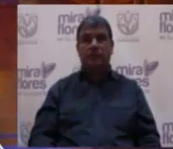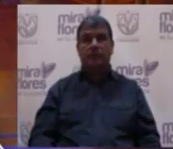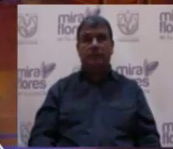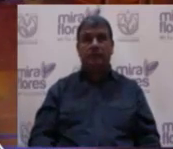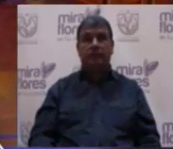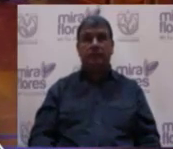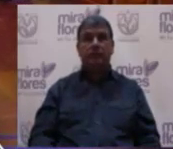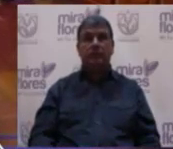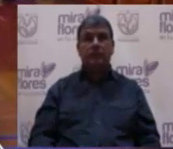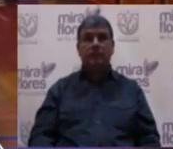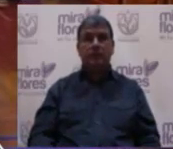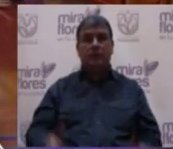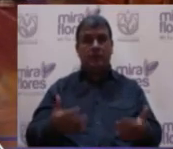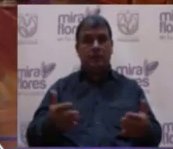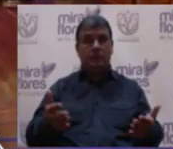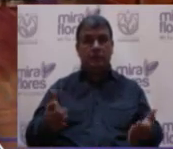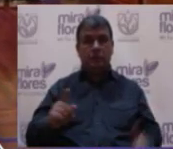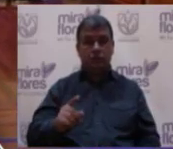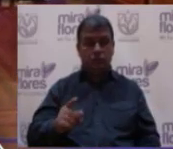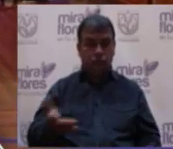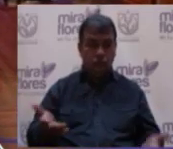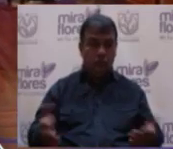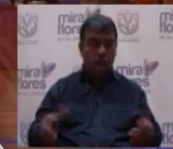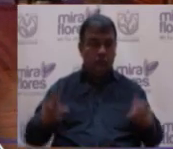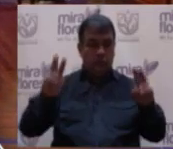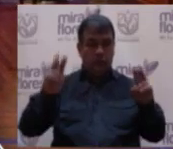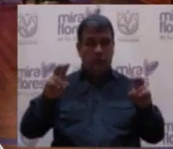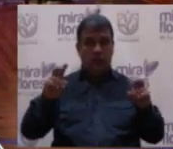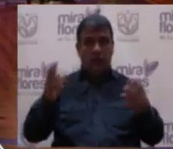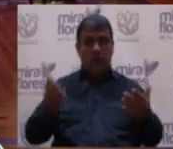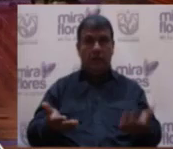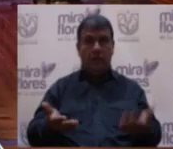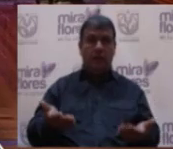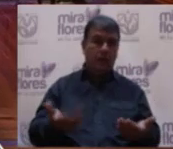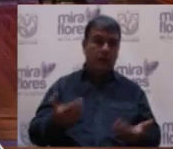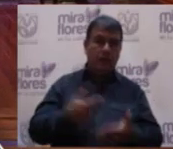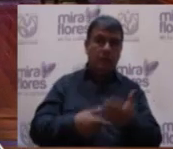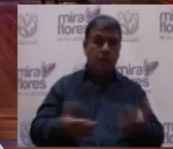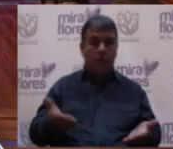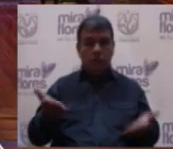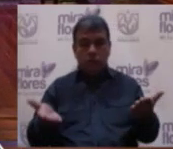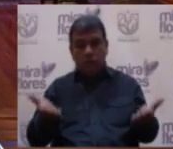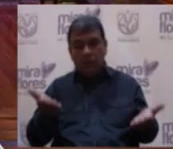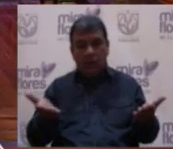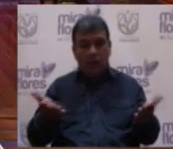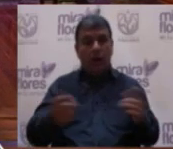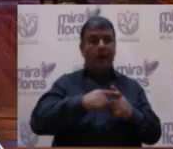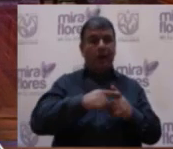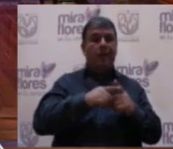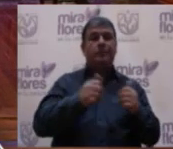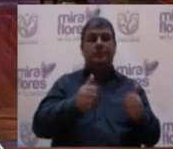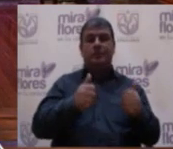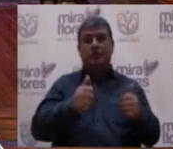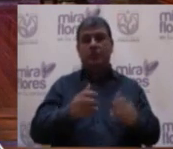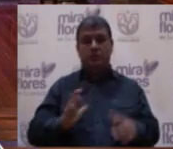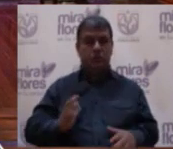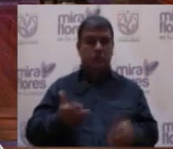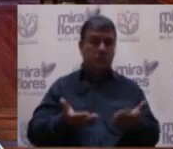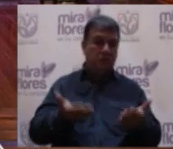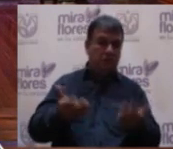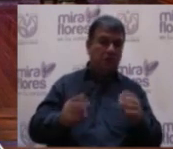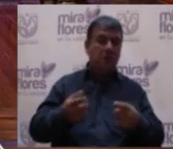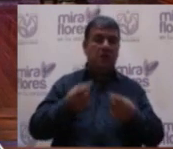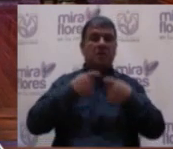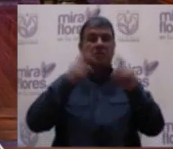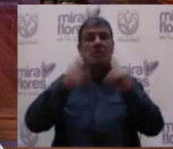Y no hay un tema que en el balance no sea positivo. Entonces, en nuestro balance creo que esto va a ser